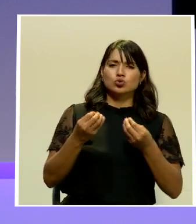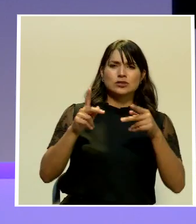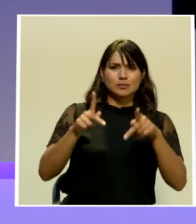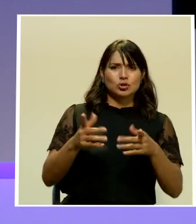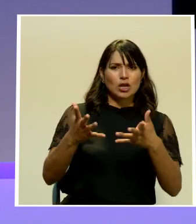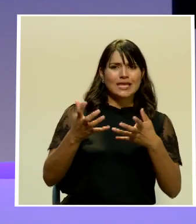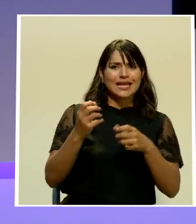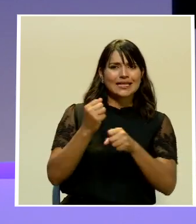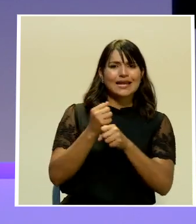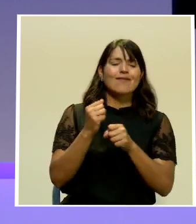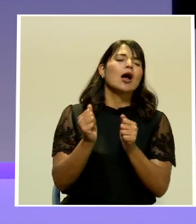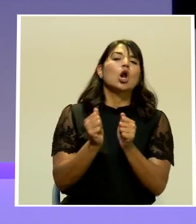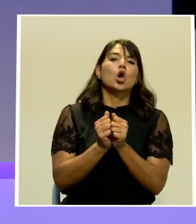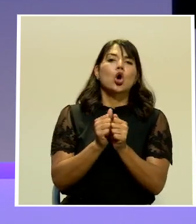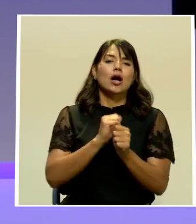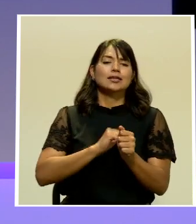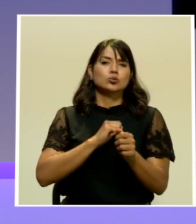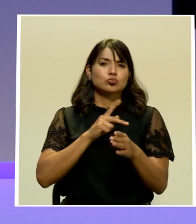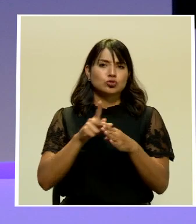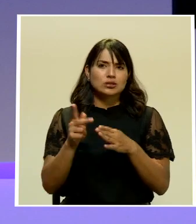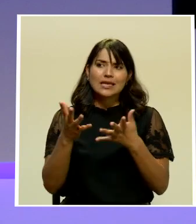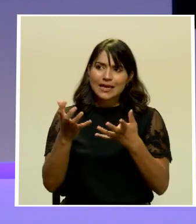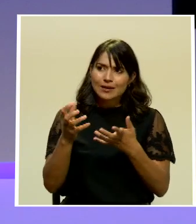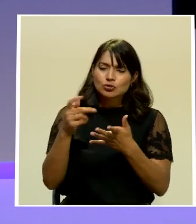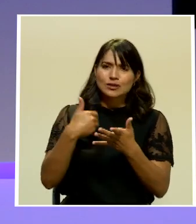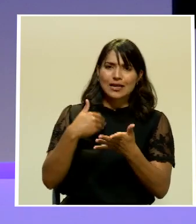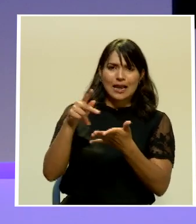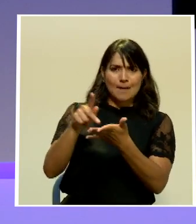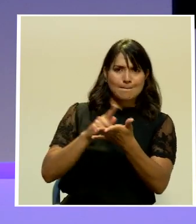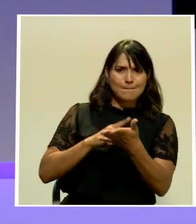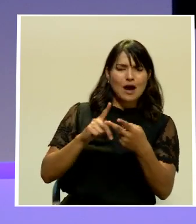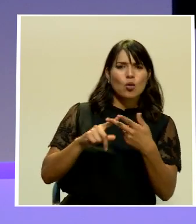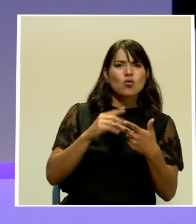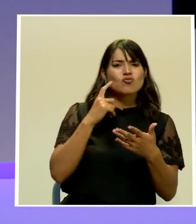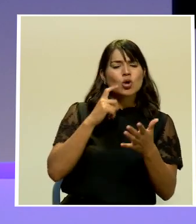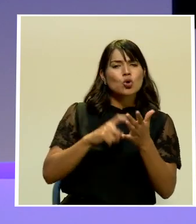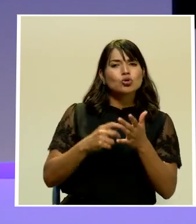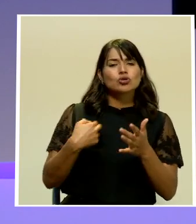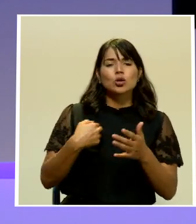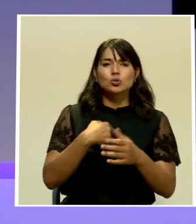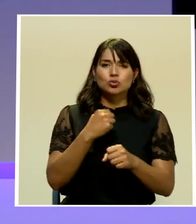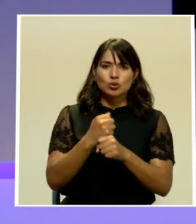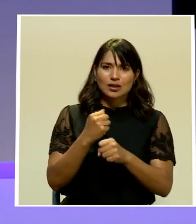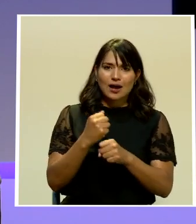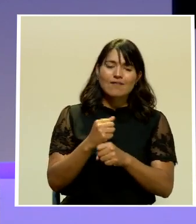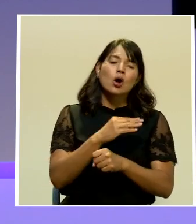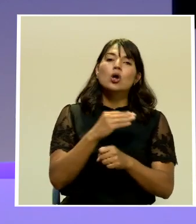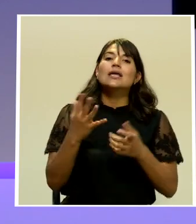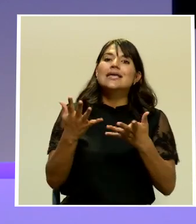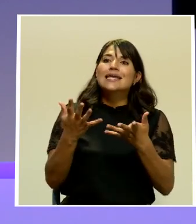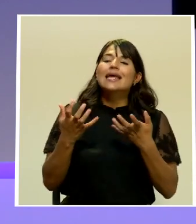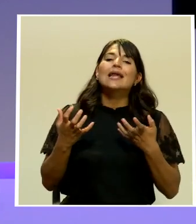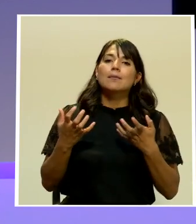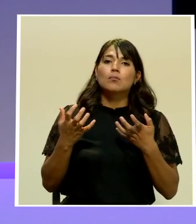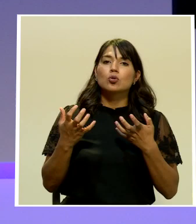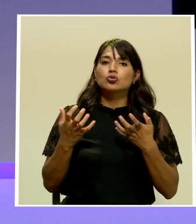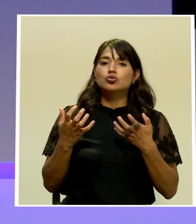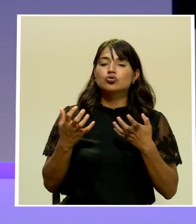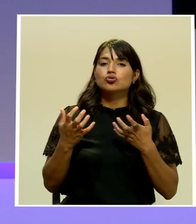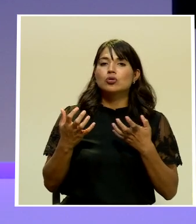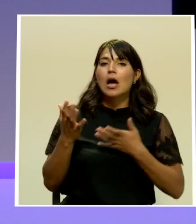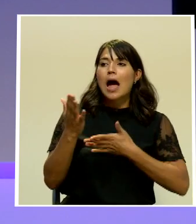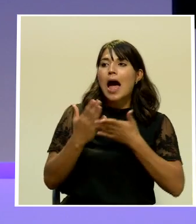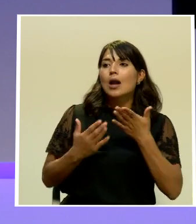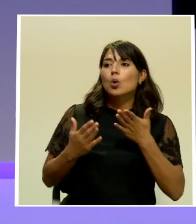que nos interesa que se nos pague, que nos interesa que se reconozca el trabajo de nosotros y que nos interesa que esto sea algo comunitario y